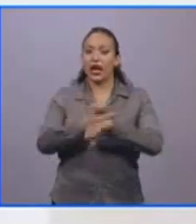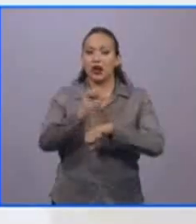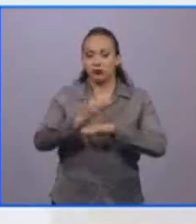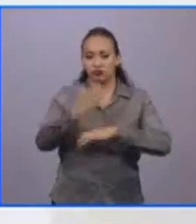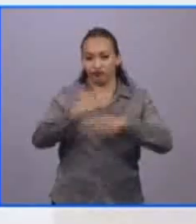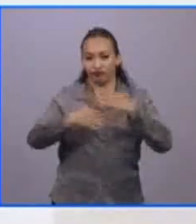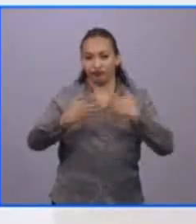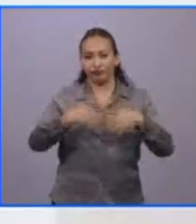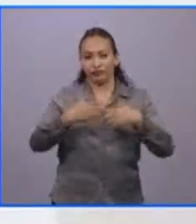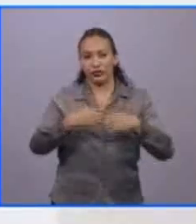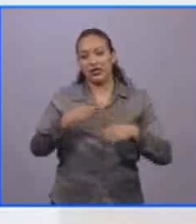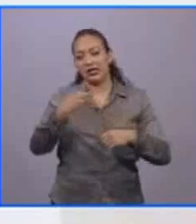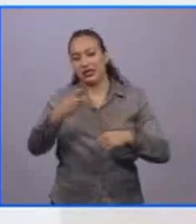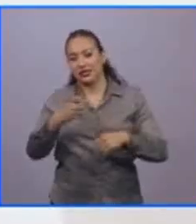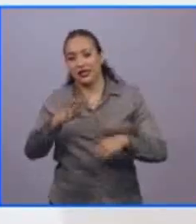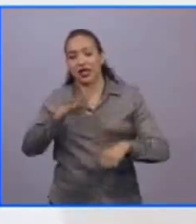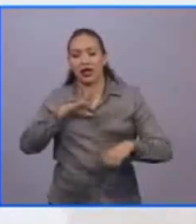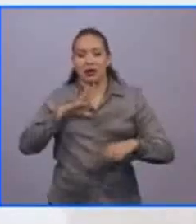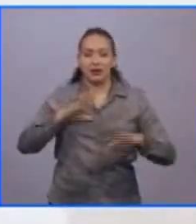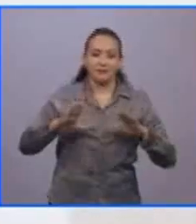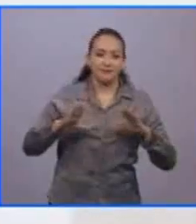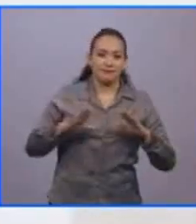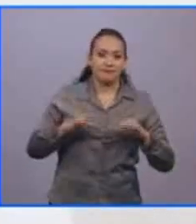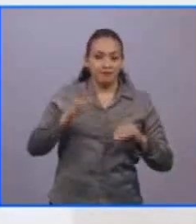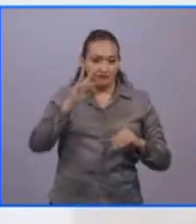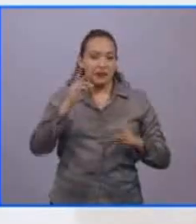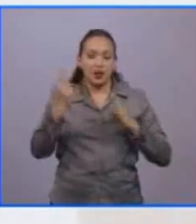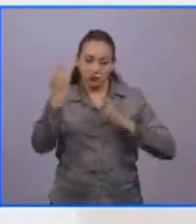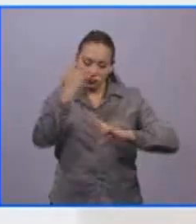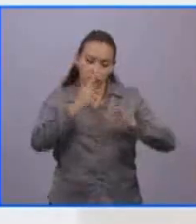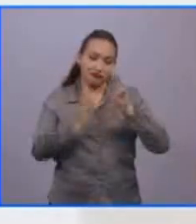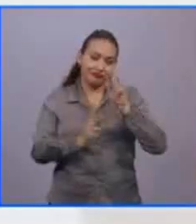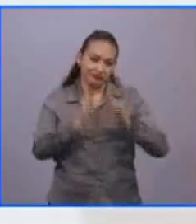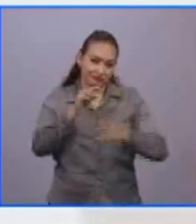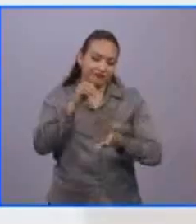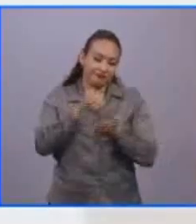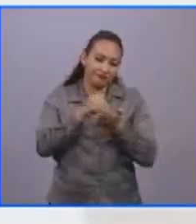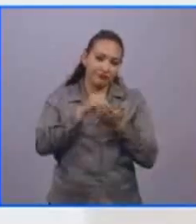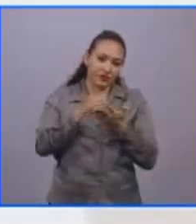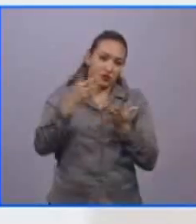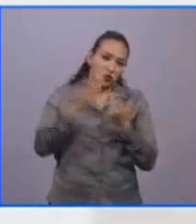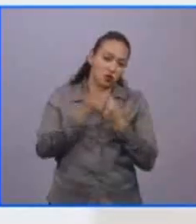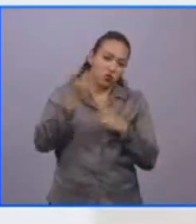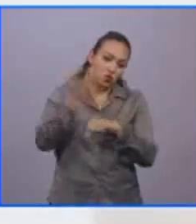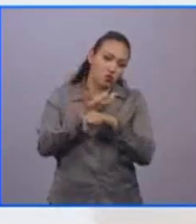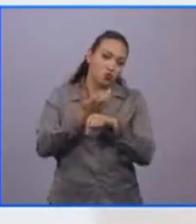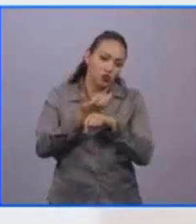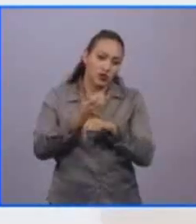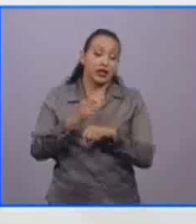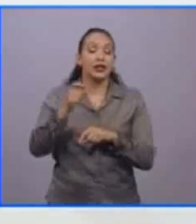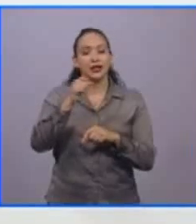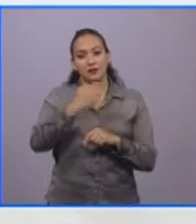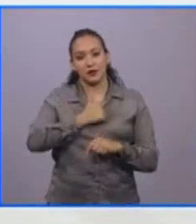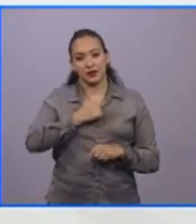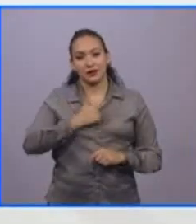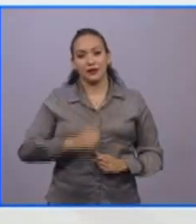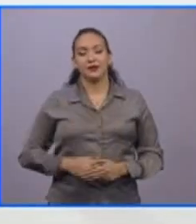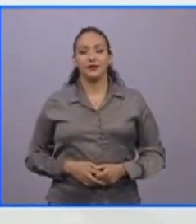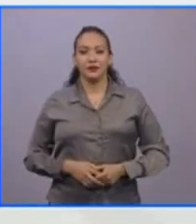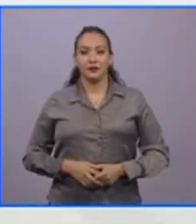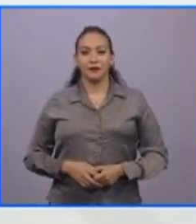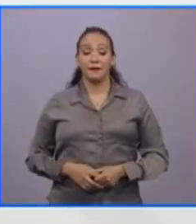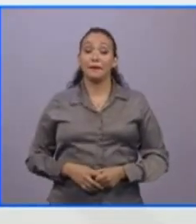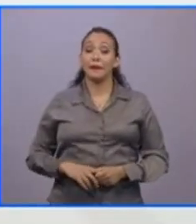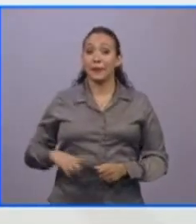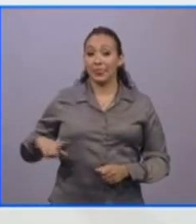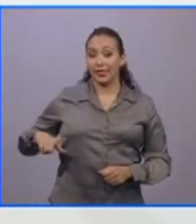automotriz, tiene sus características para el caso de México y de Canadá.